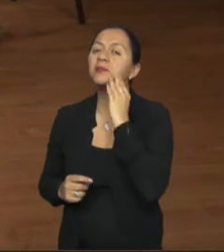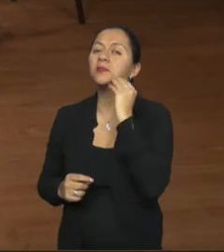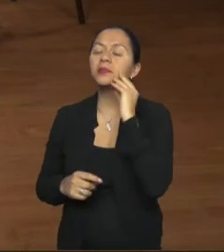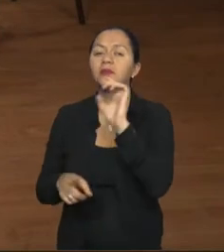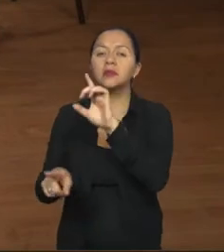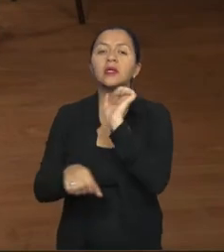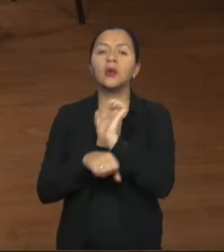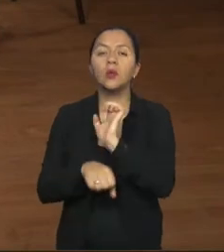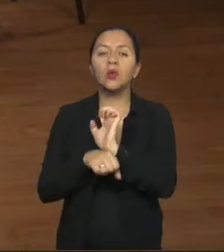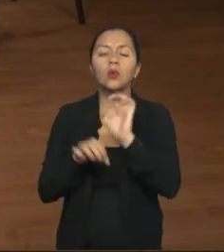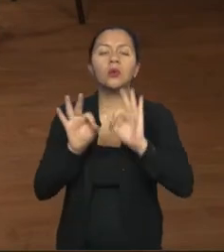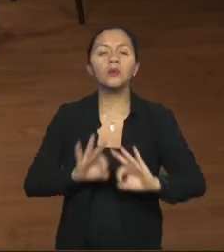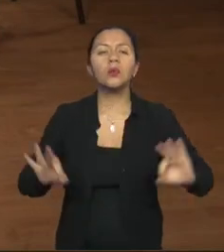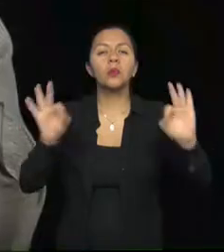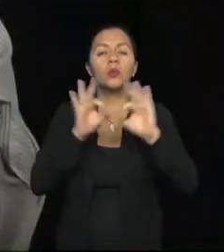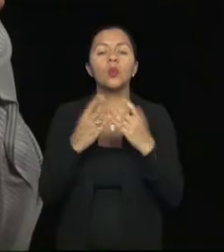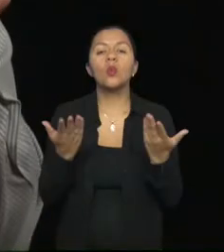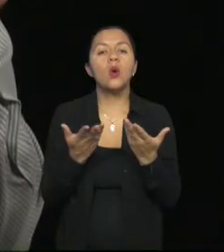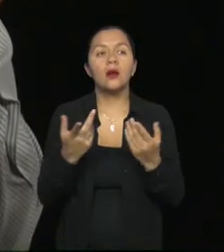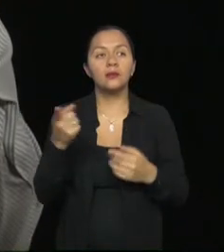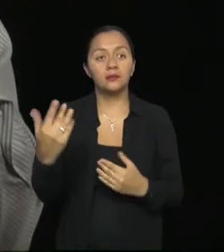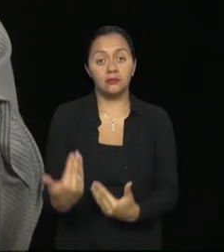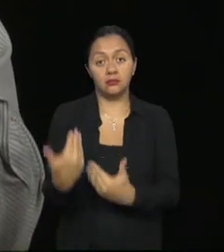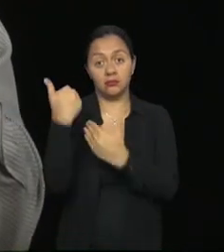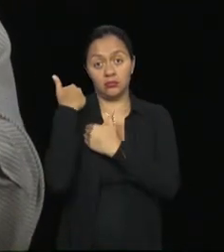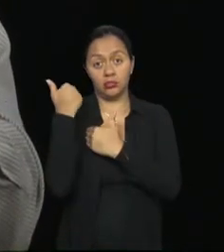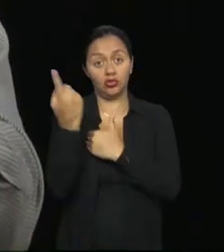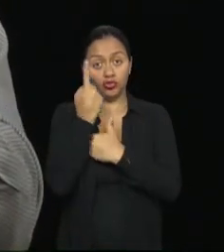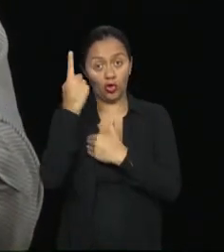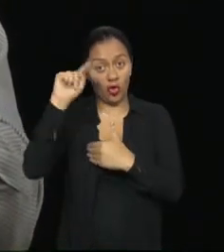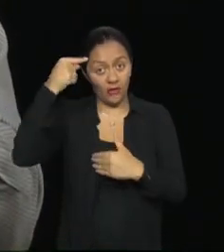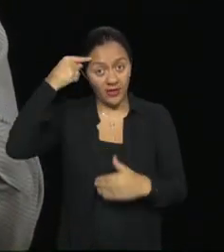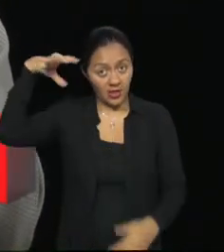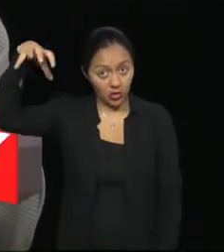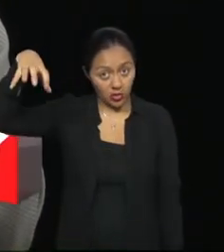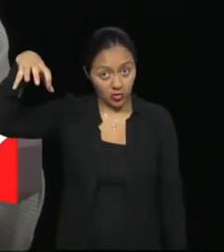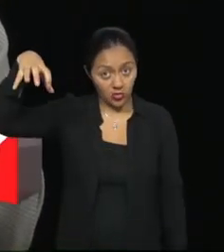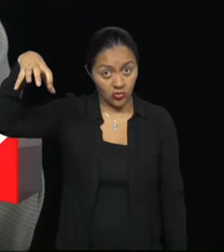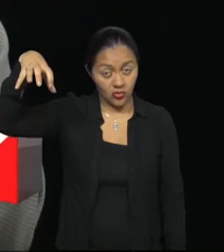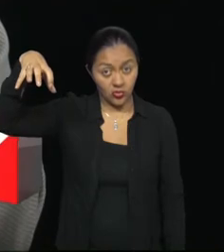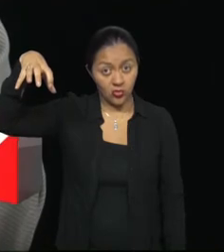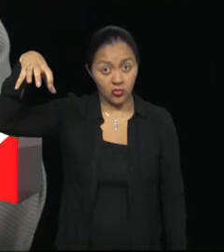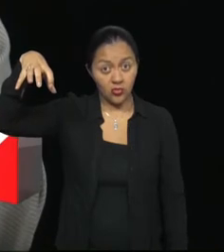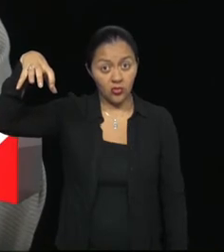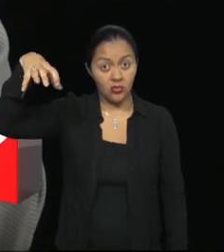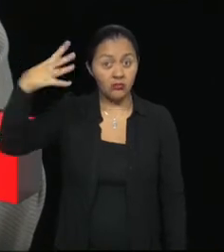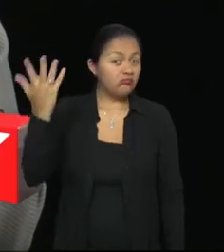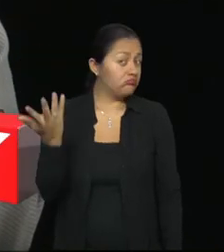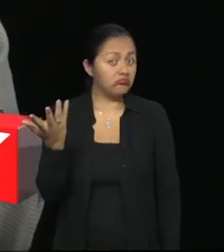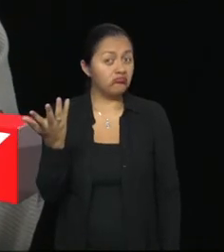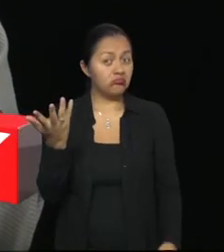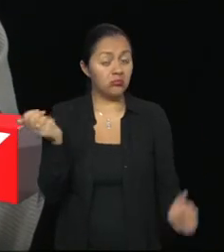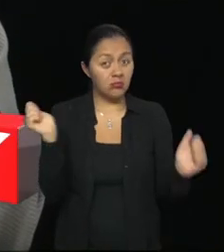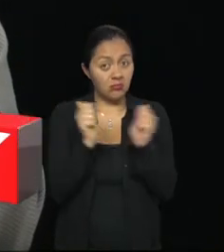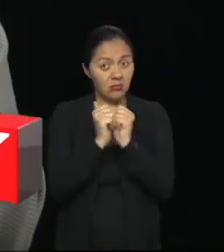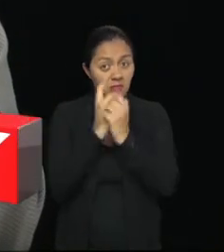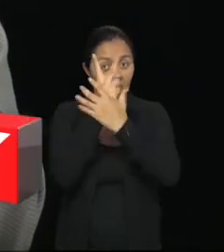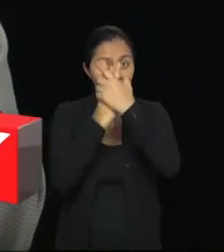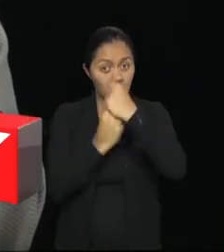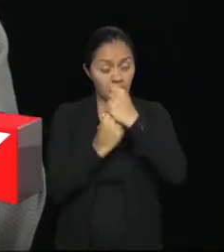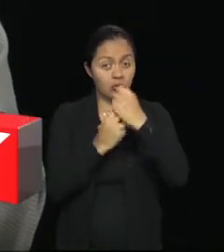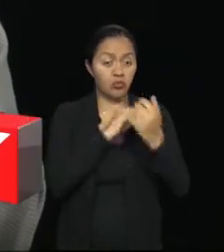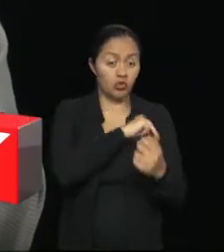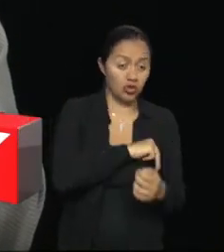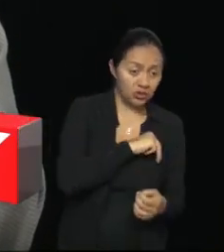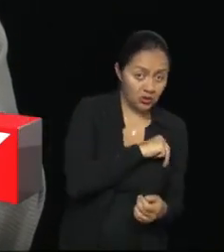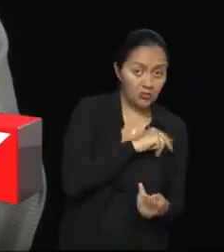importante reconocer, esto no es una responsabilidad solo del gobierno central, uh-huh. Es una corresponsabilidad de los gobiernos seccionales,